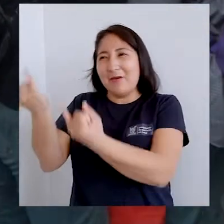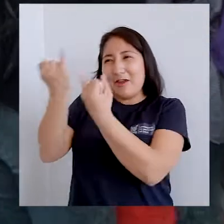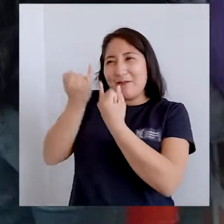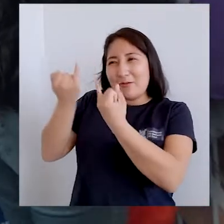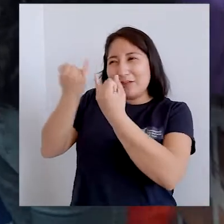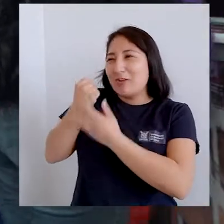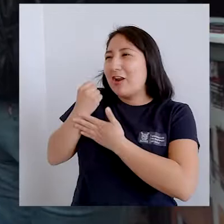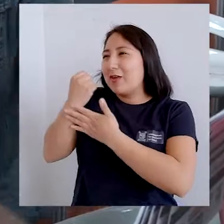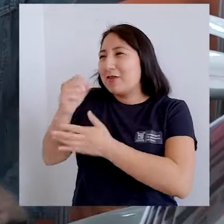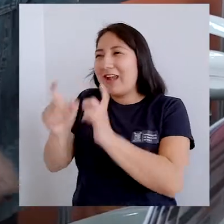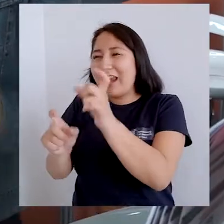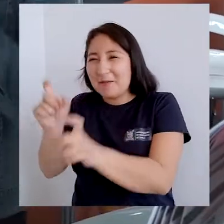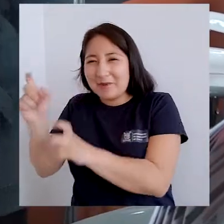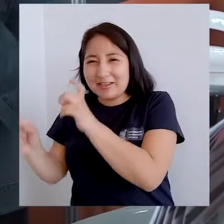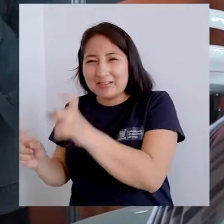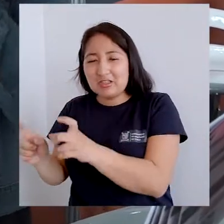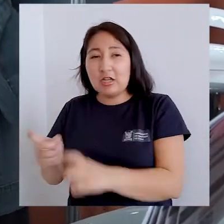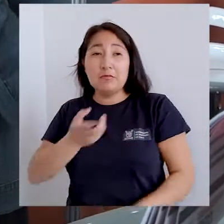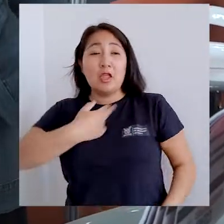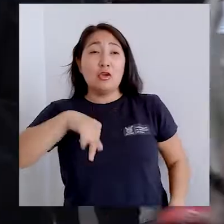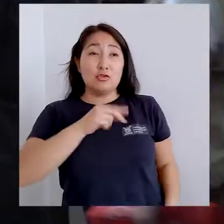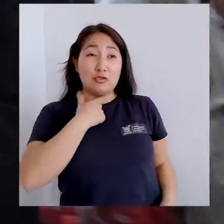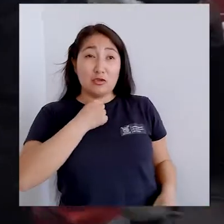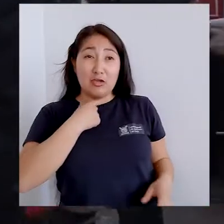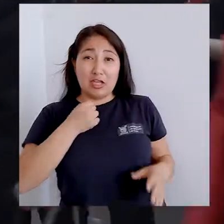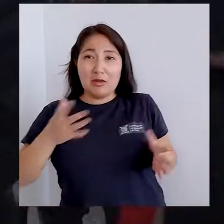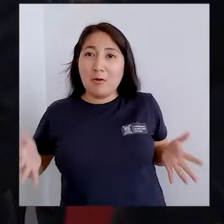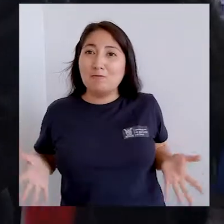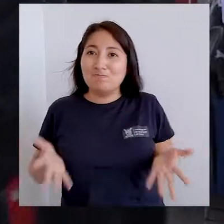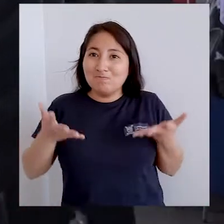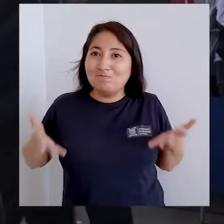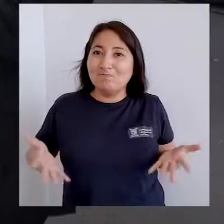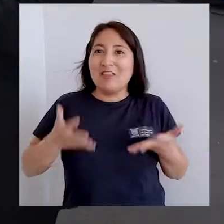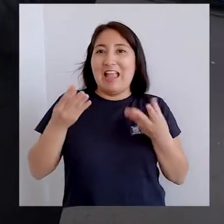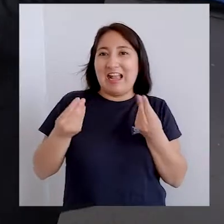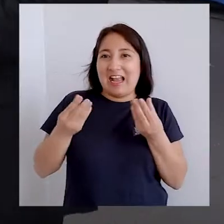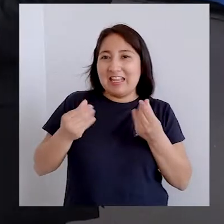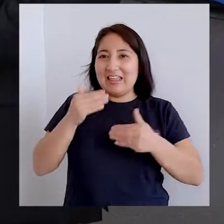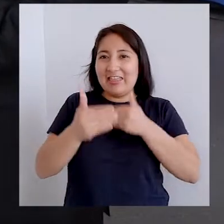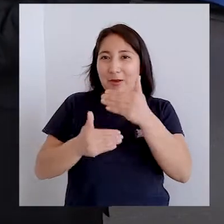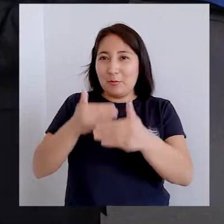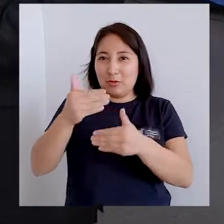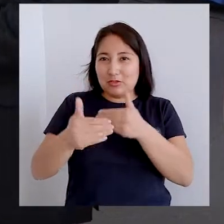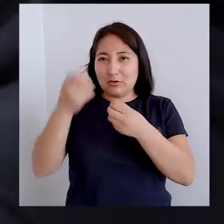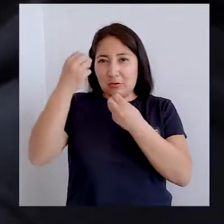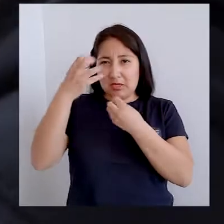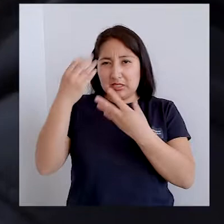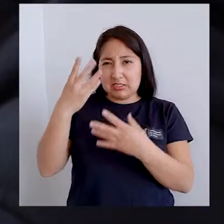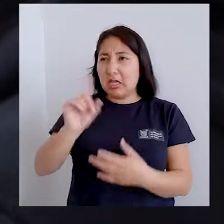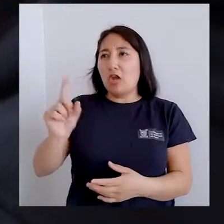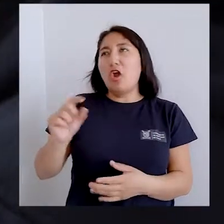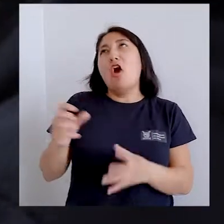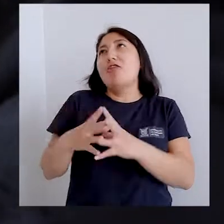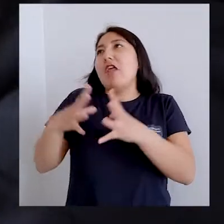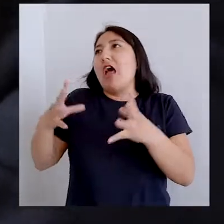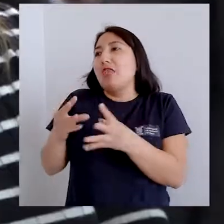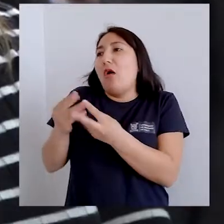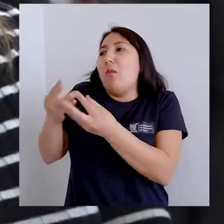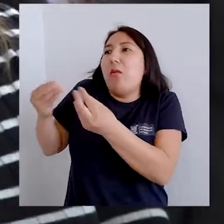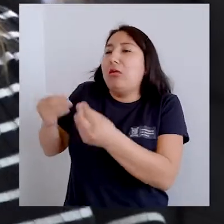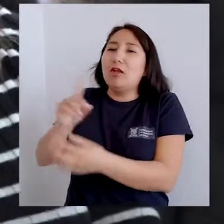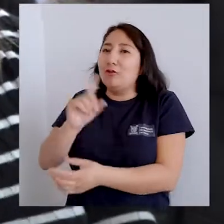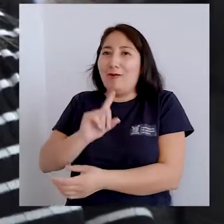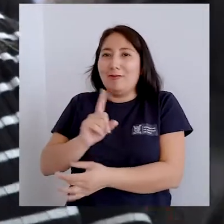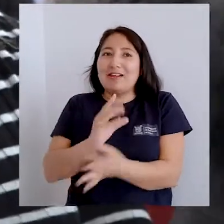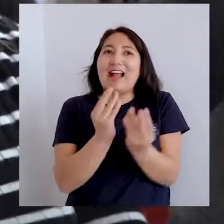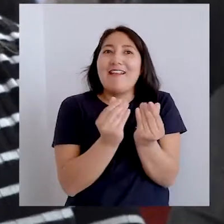la gente. Nosotros queremos impulsar la calidad del proceso de aprendizaje de nuestros estudiantes más que la cantidad. Por lo tanto, para